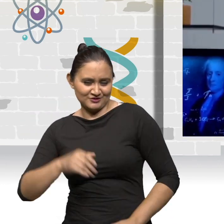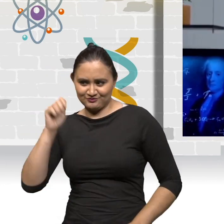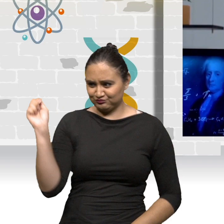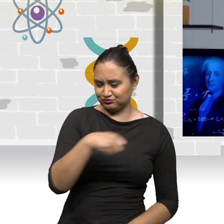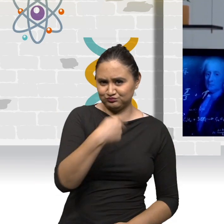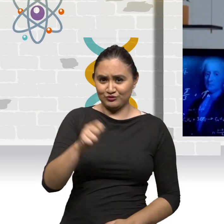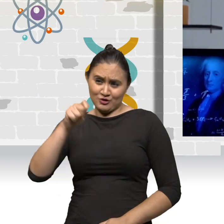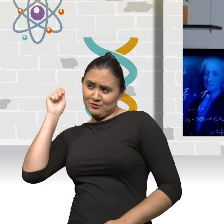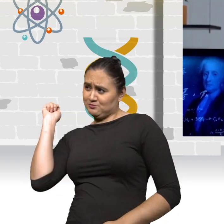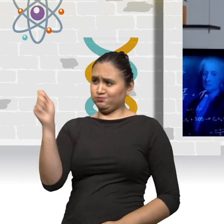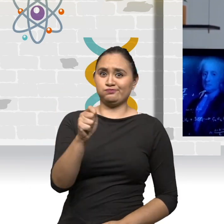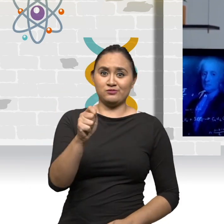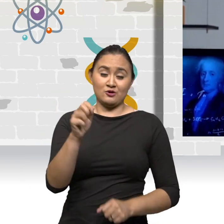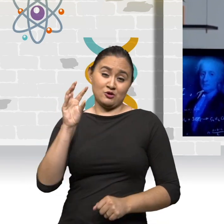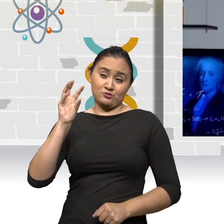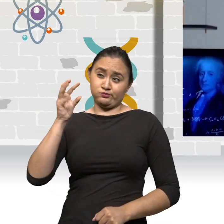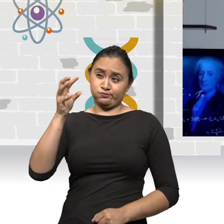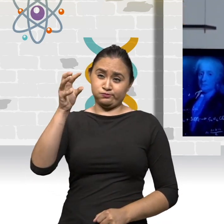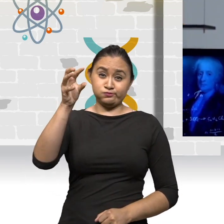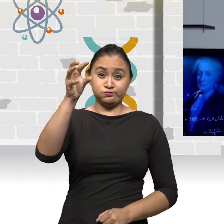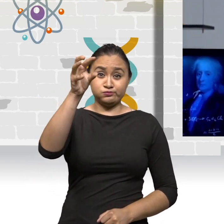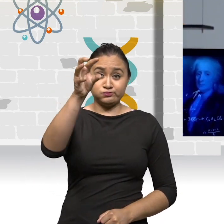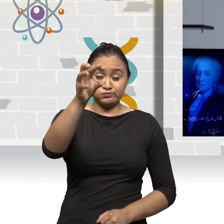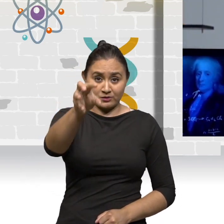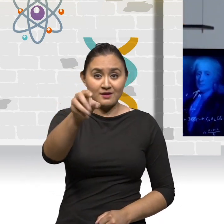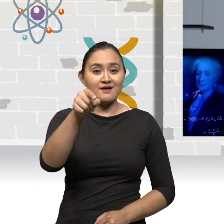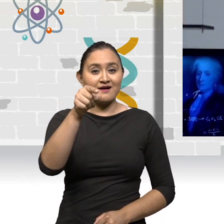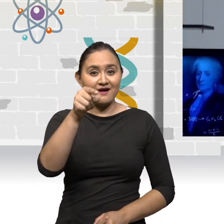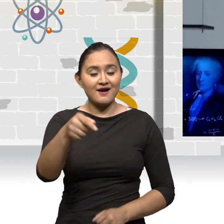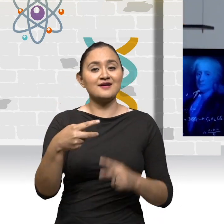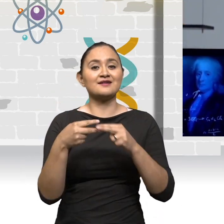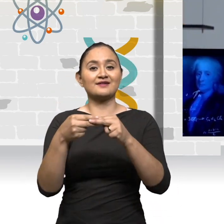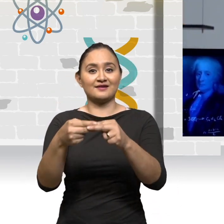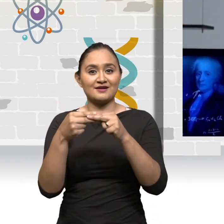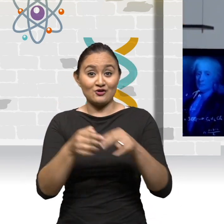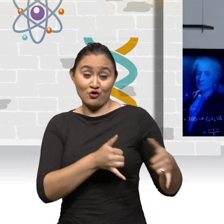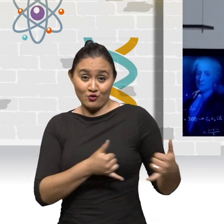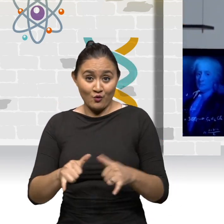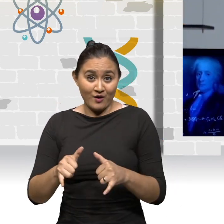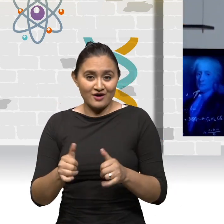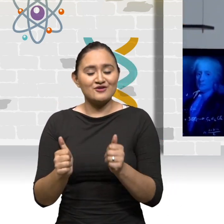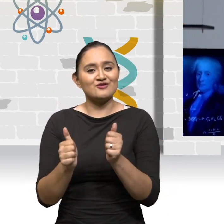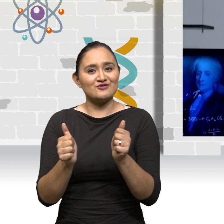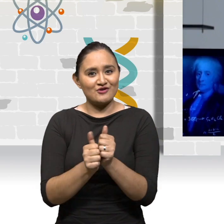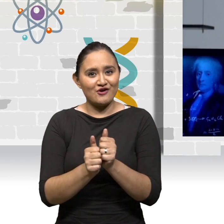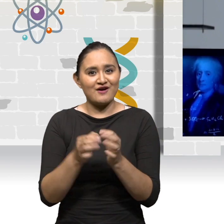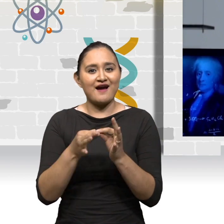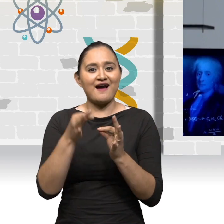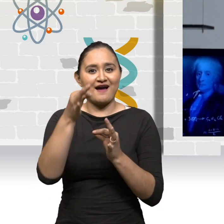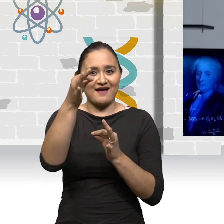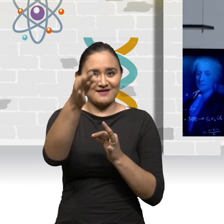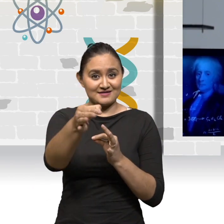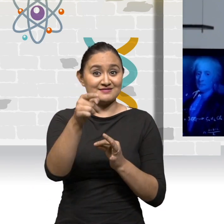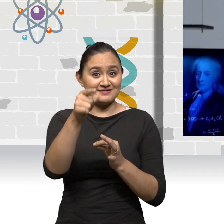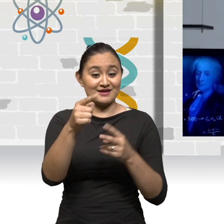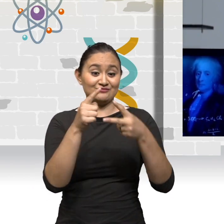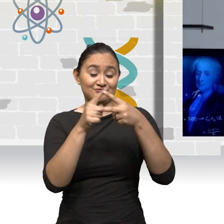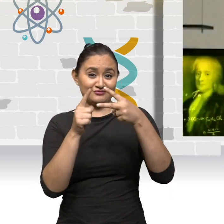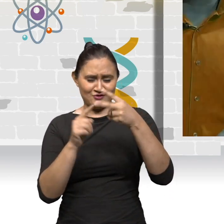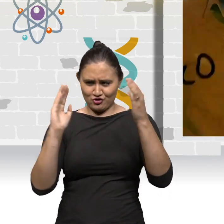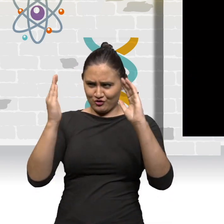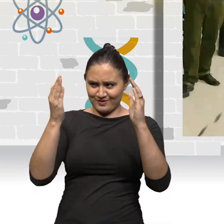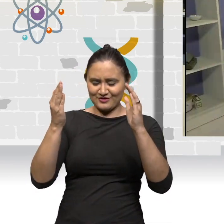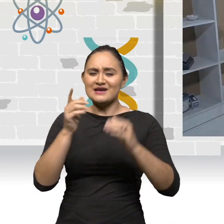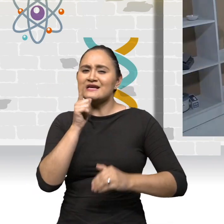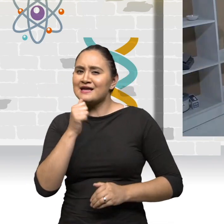su oponente, existe una relación de su juego con el alcance. Estas y otras variables determinarán quién es el ganador de ese